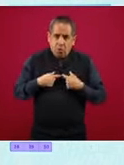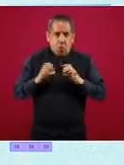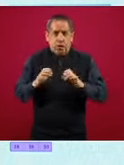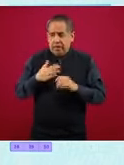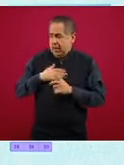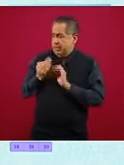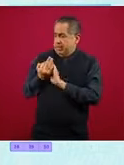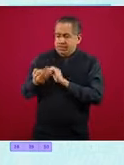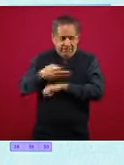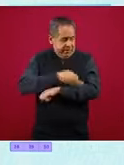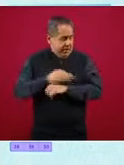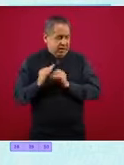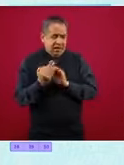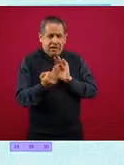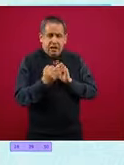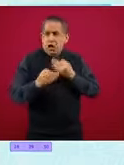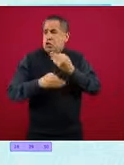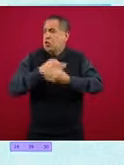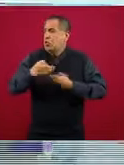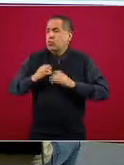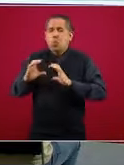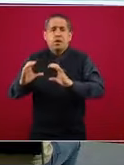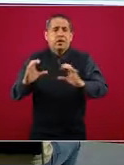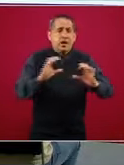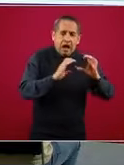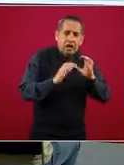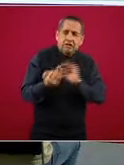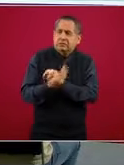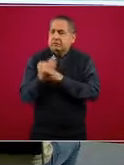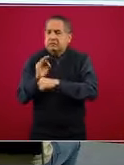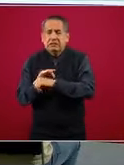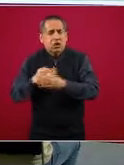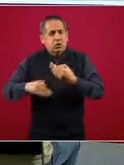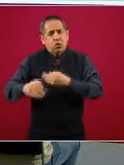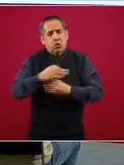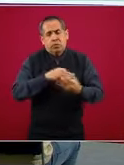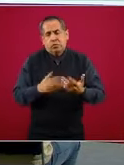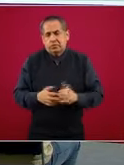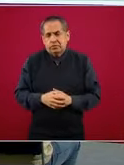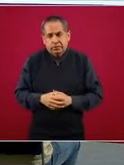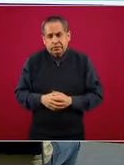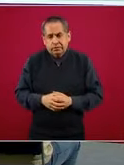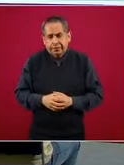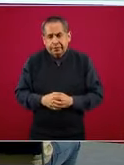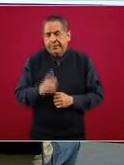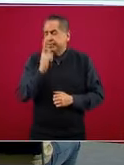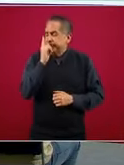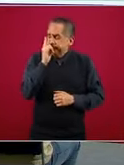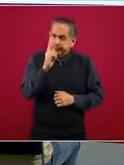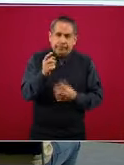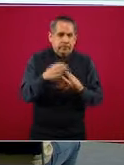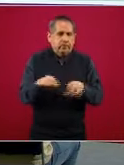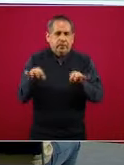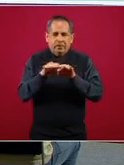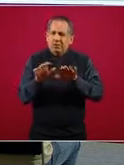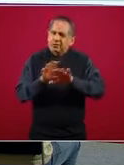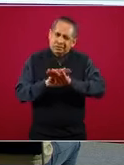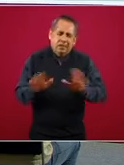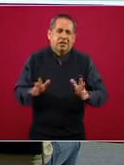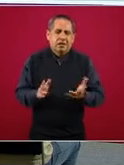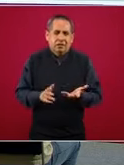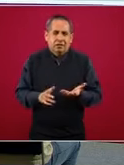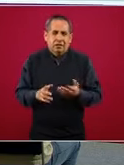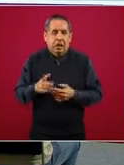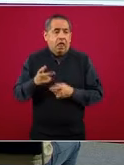nuestros cercanos y a toda la población. Entonces es extraordinariamente importante que dejemos